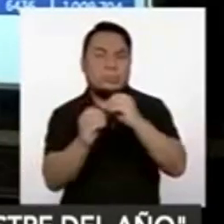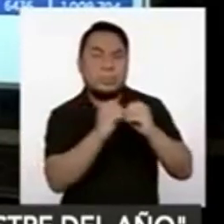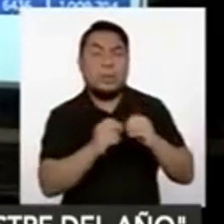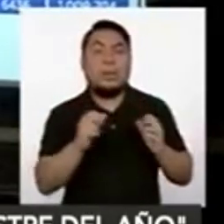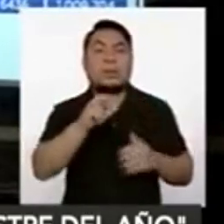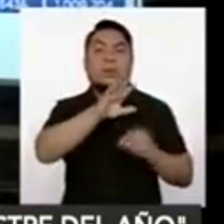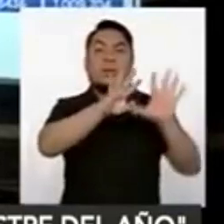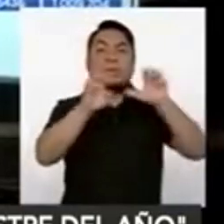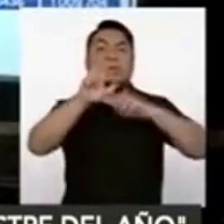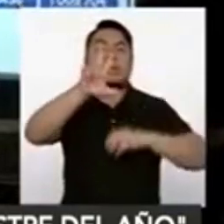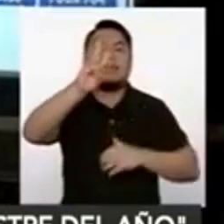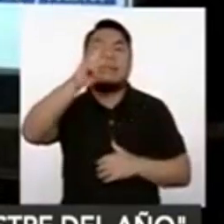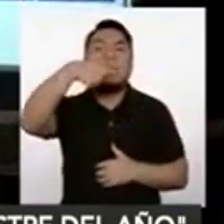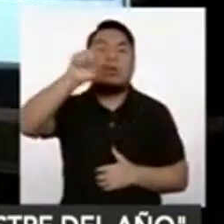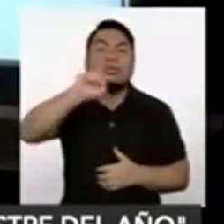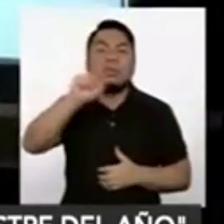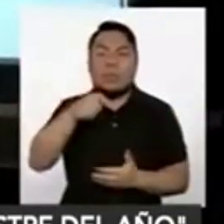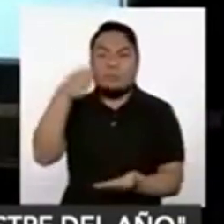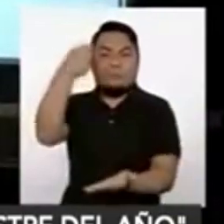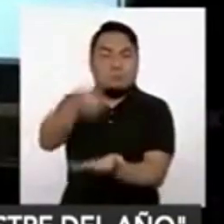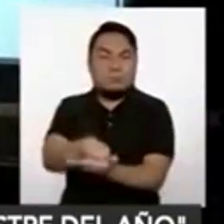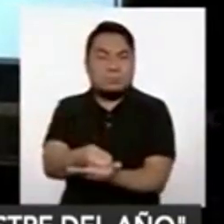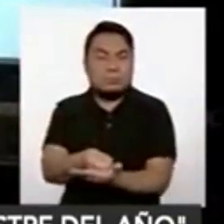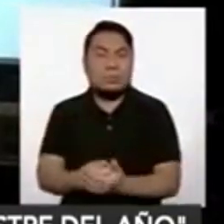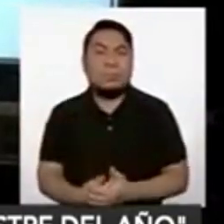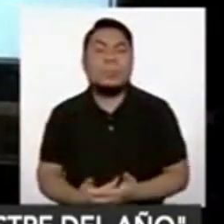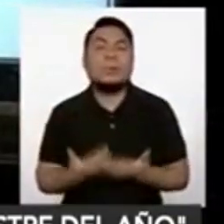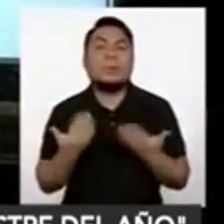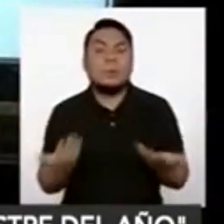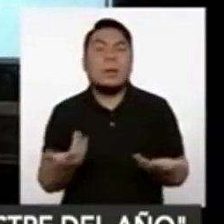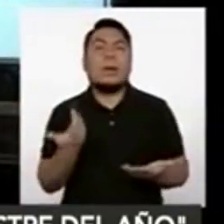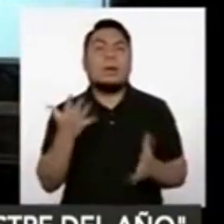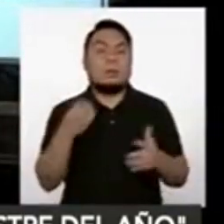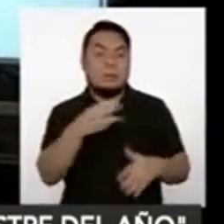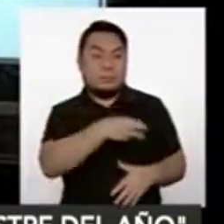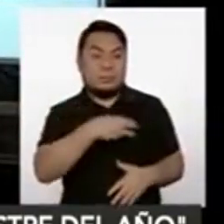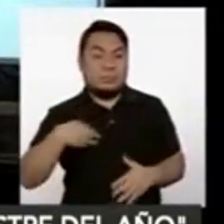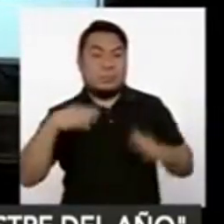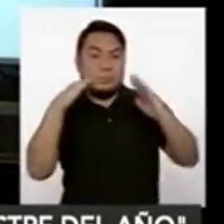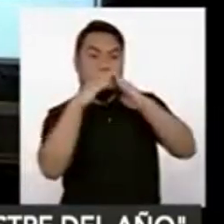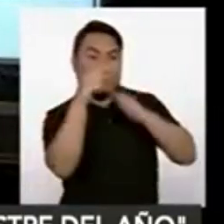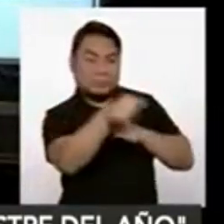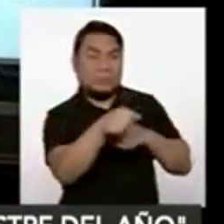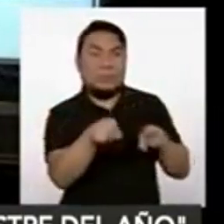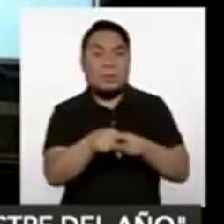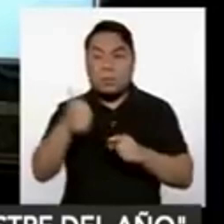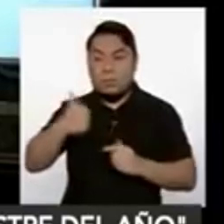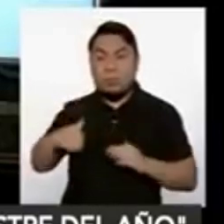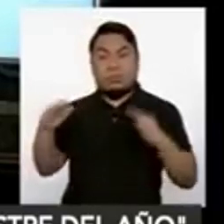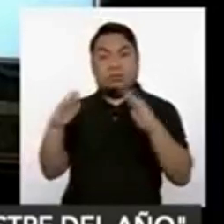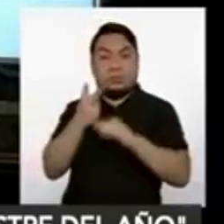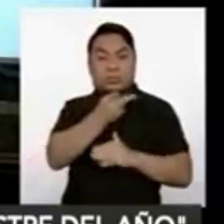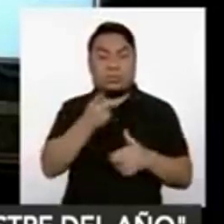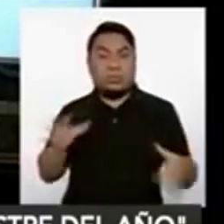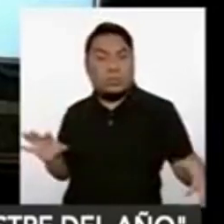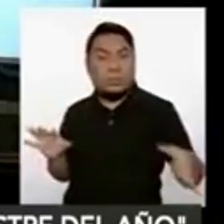millones de soles en una alianza entre el Ministerio de Vivienda y los